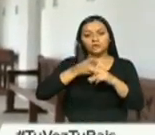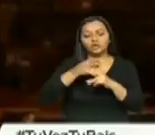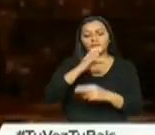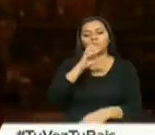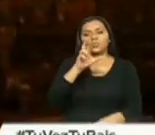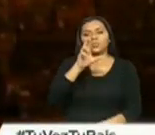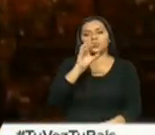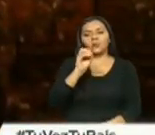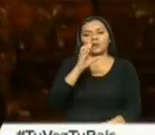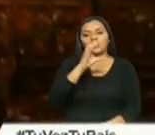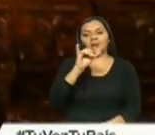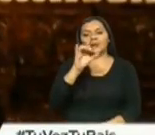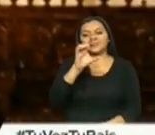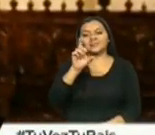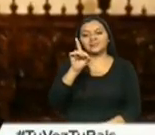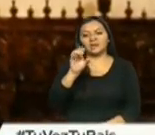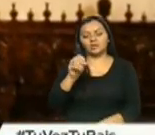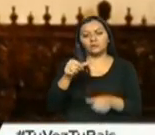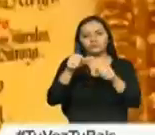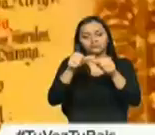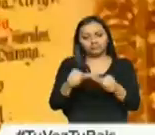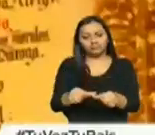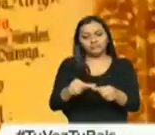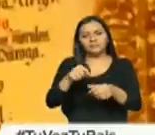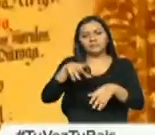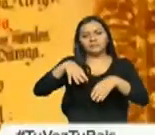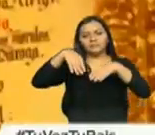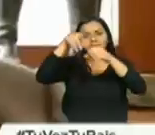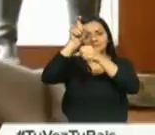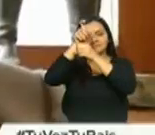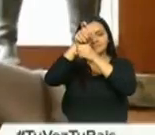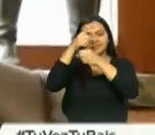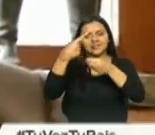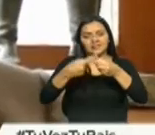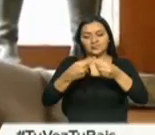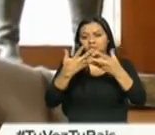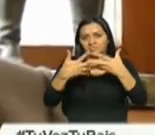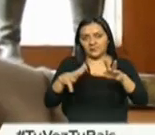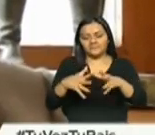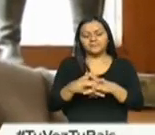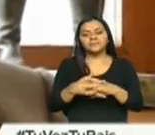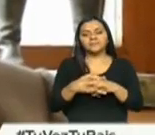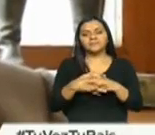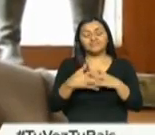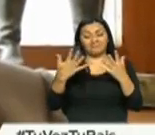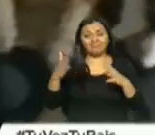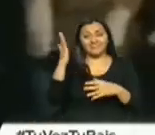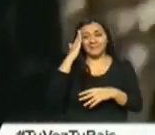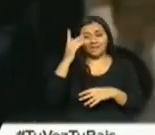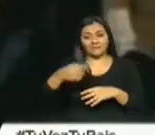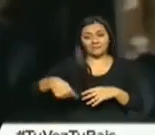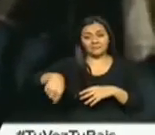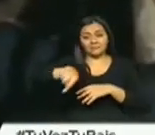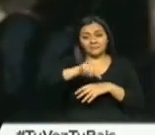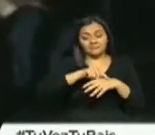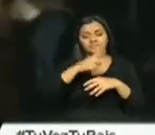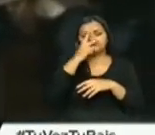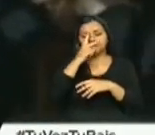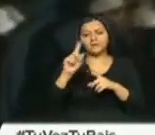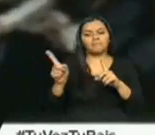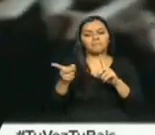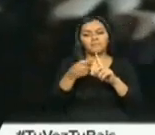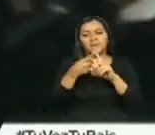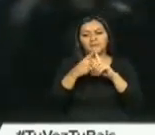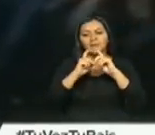Caicedo, llegaron para su descanso eterno en la Catedral Metropolitana de Quito. Como ustedes saben, se produce el